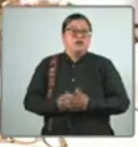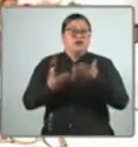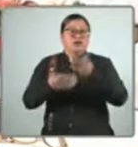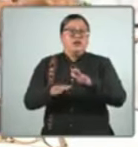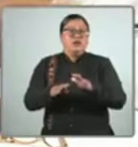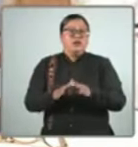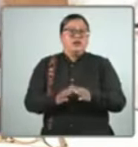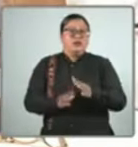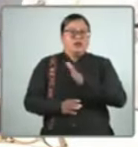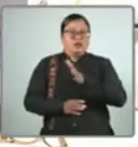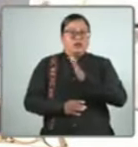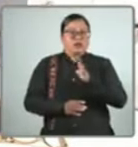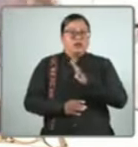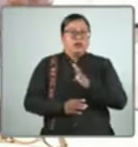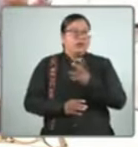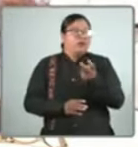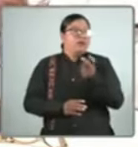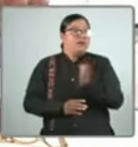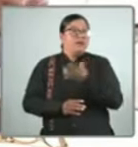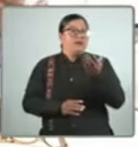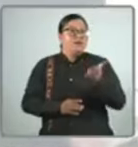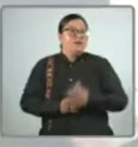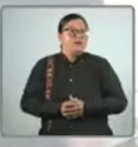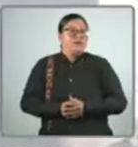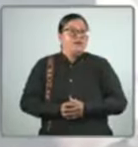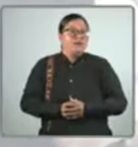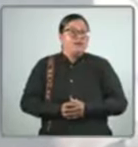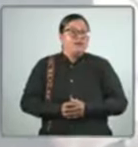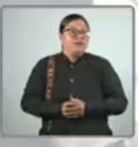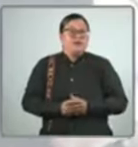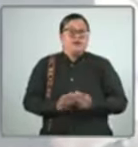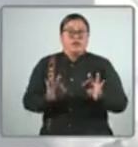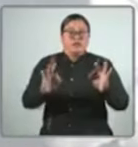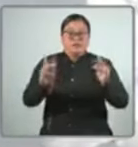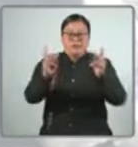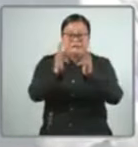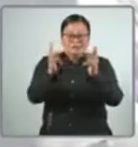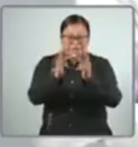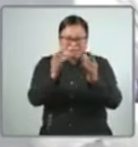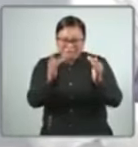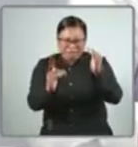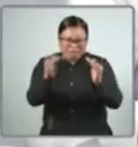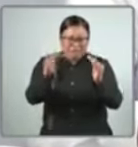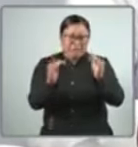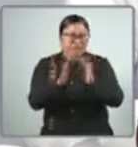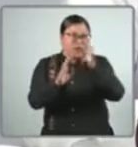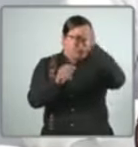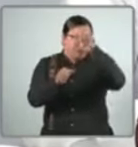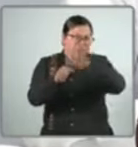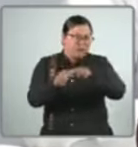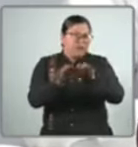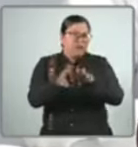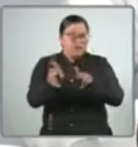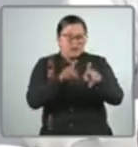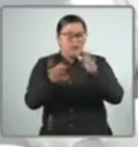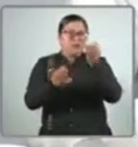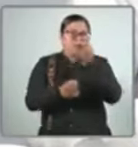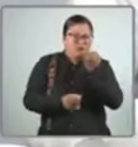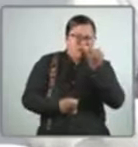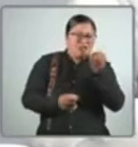de la banca, podríamos llamarle. Entonces, no cuadra, ¿sí?, con lo que refleja la cultura de nuestros pueblos, la lengua, la